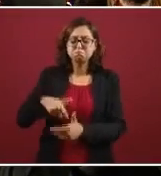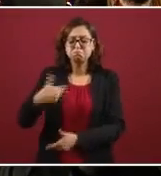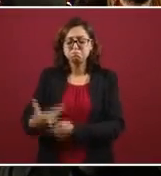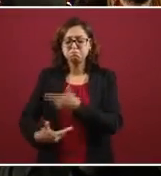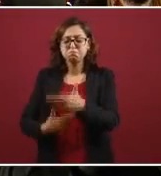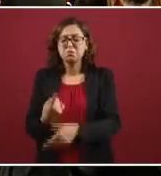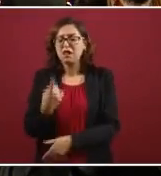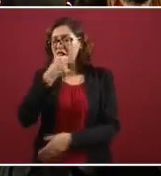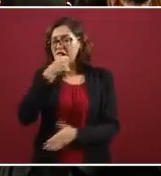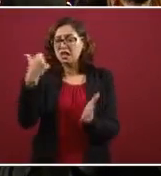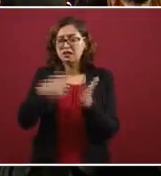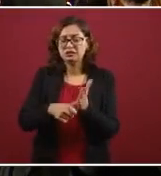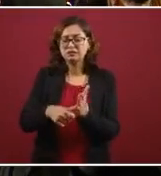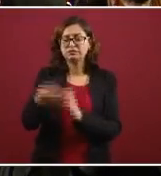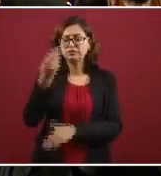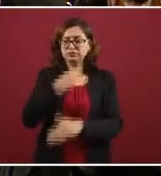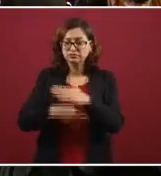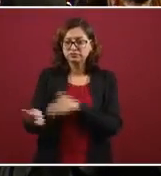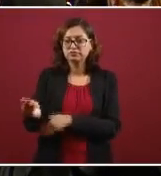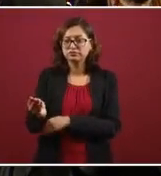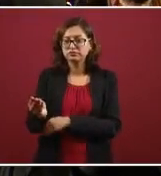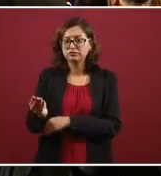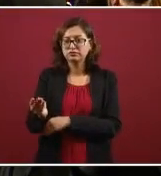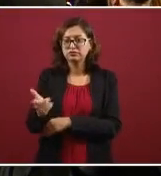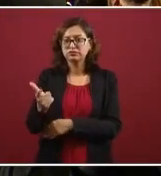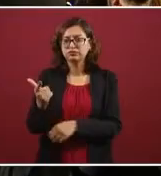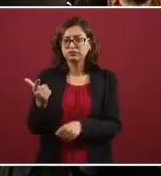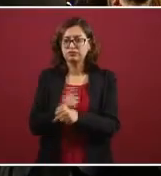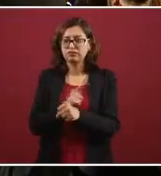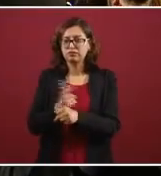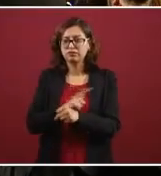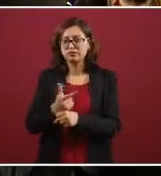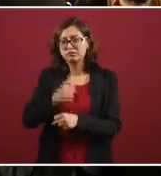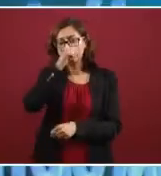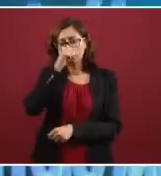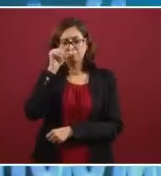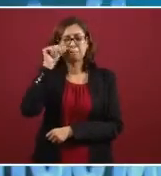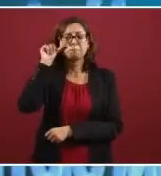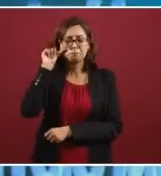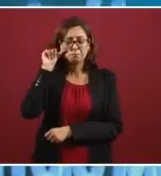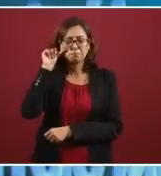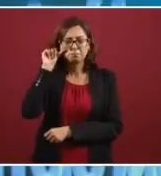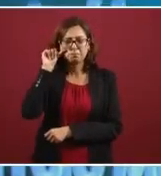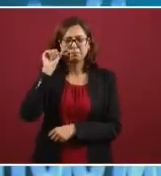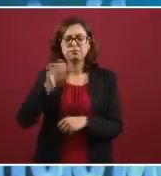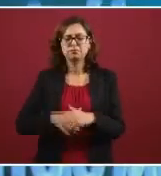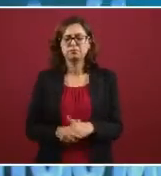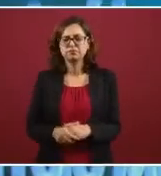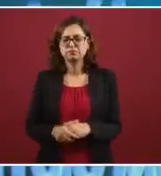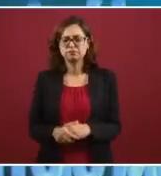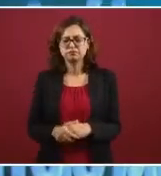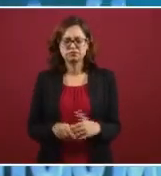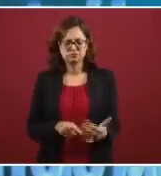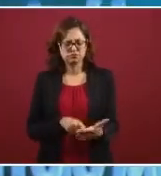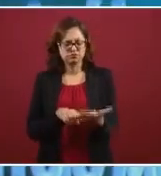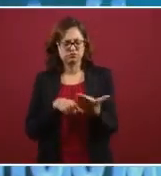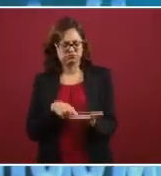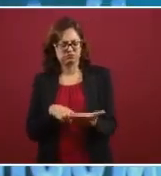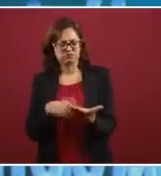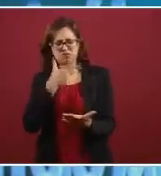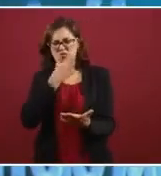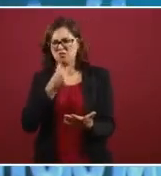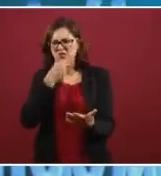una carta dirigida al licenciado Benito Juárez. Y entonces aquí dijo el señor